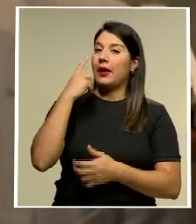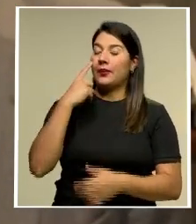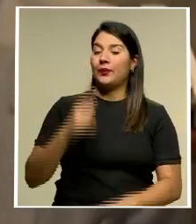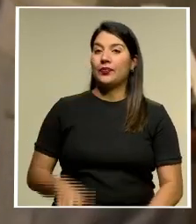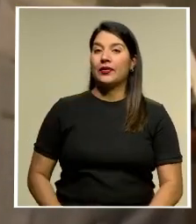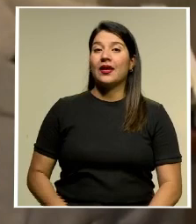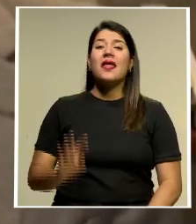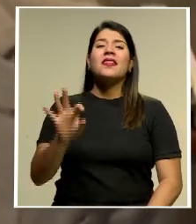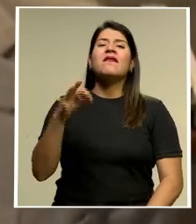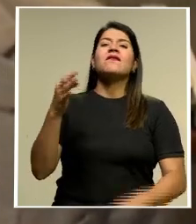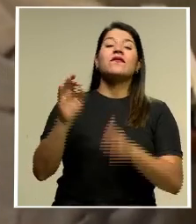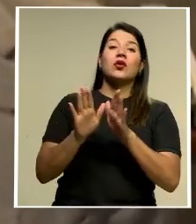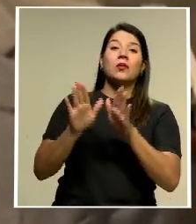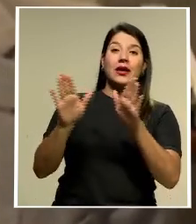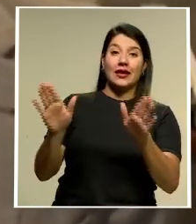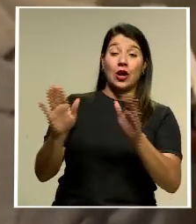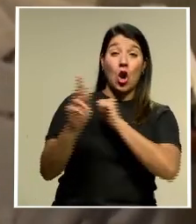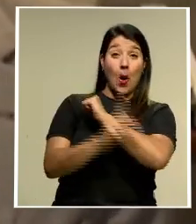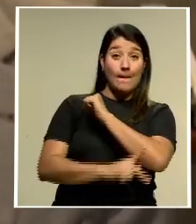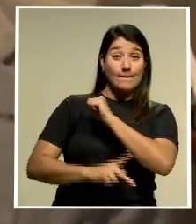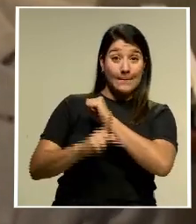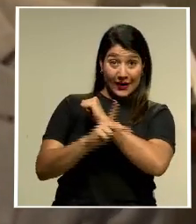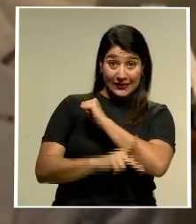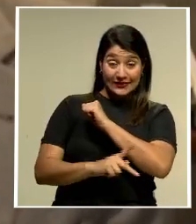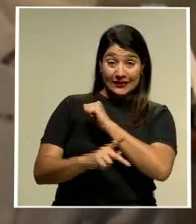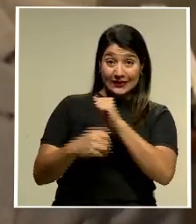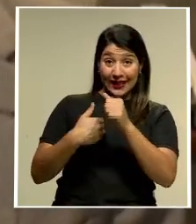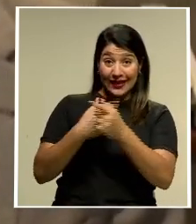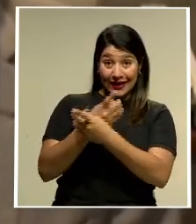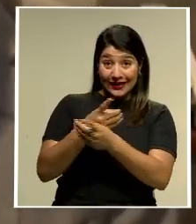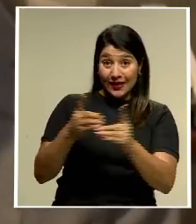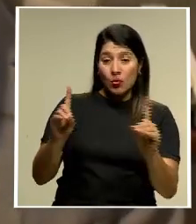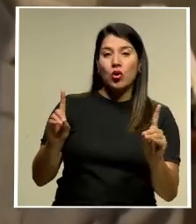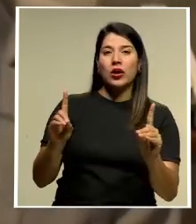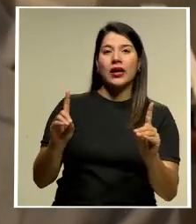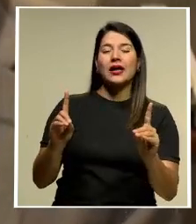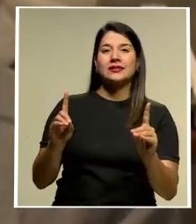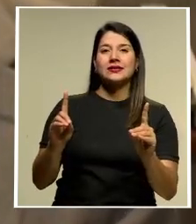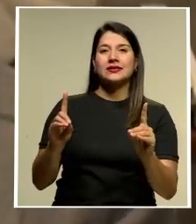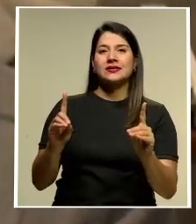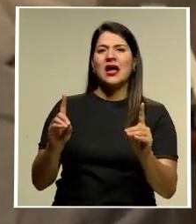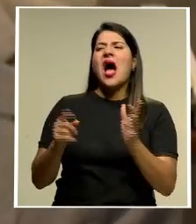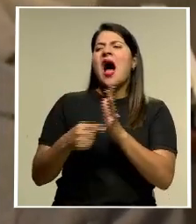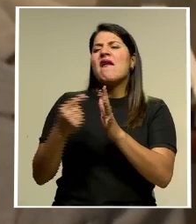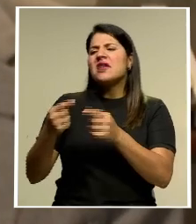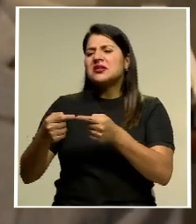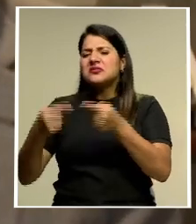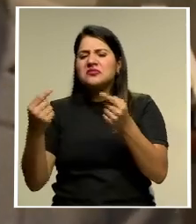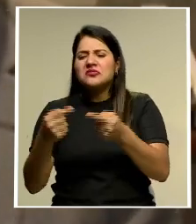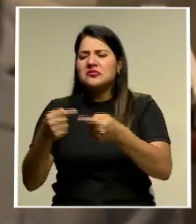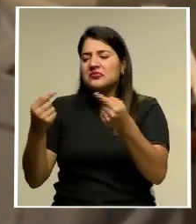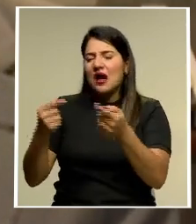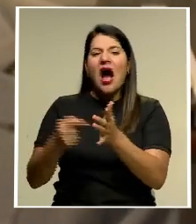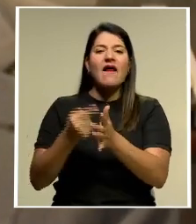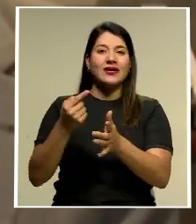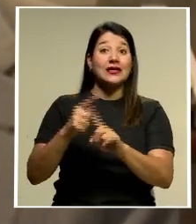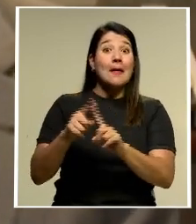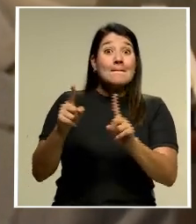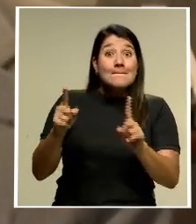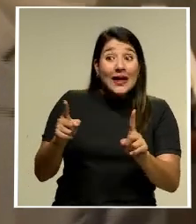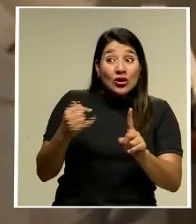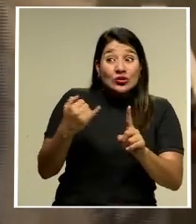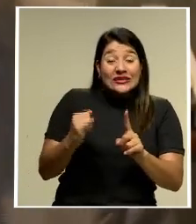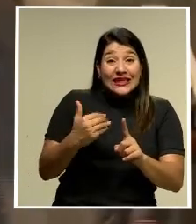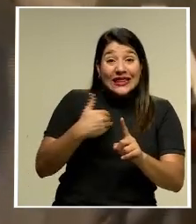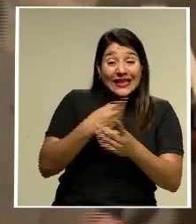en general los países democráticos, a pesar de las peleas que pueden haber entre ellos, cooperan entre sí más fácilmente. De